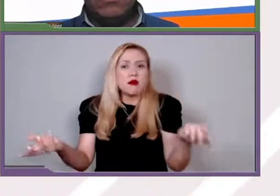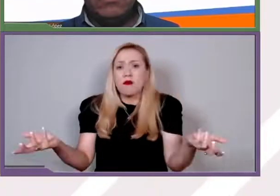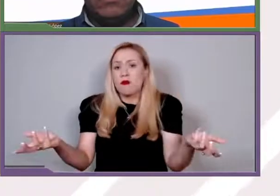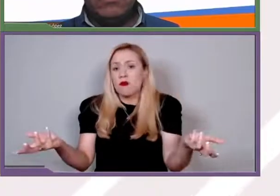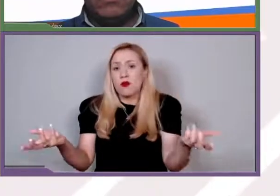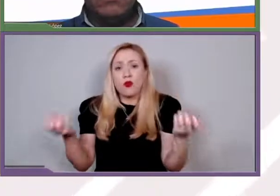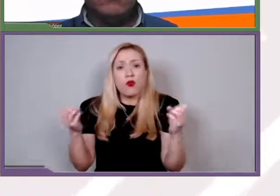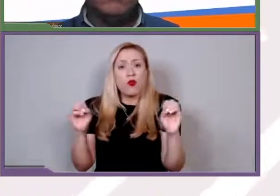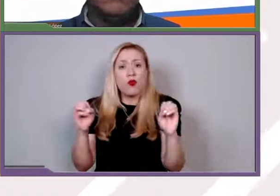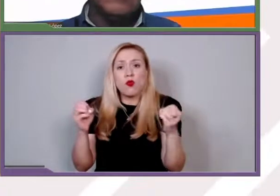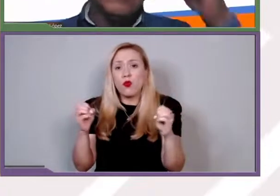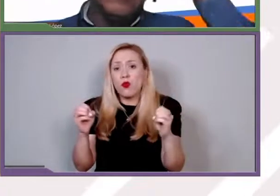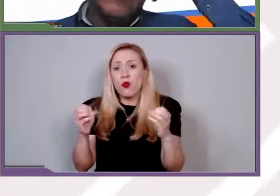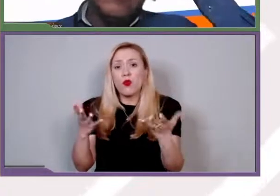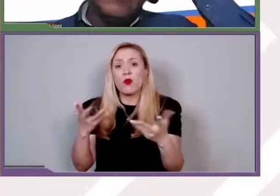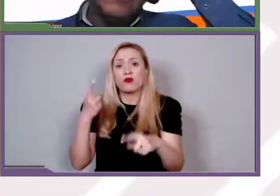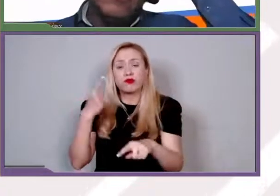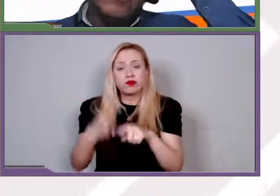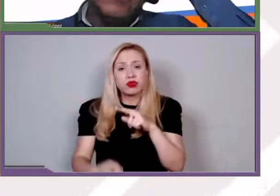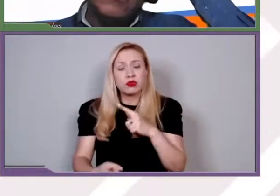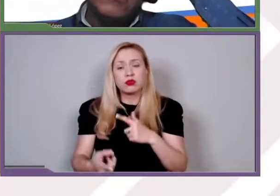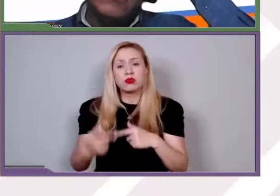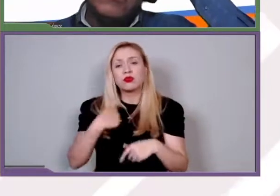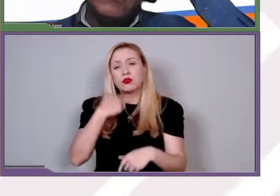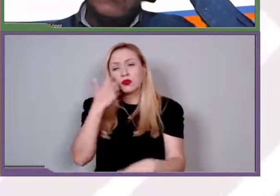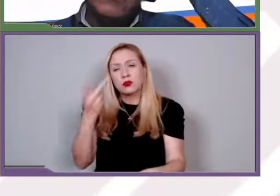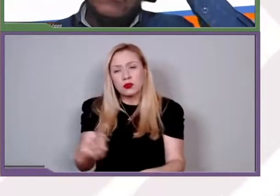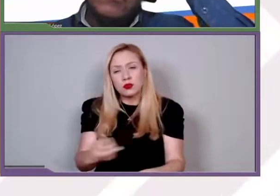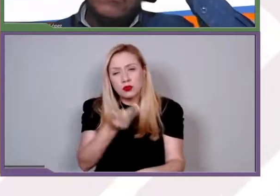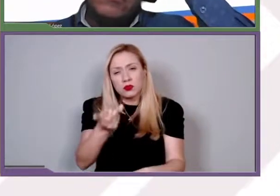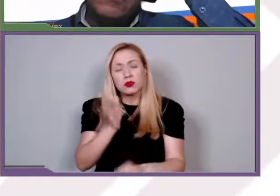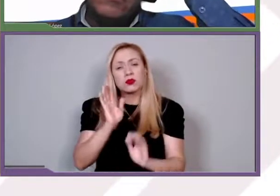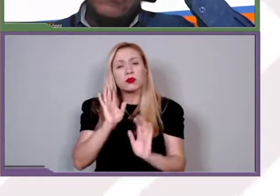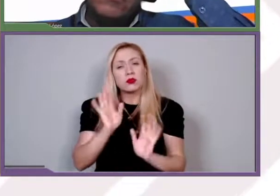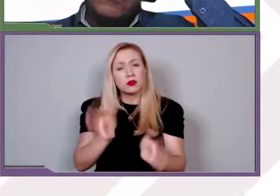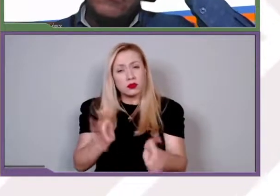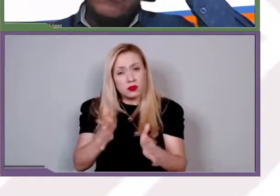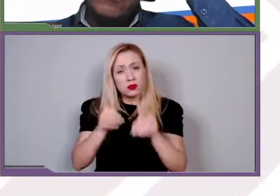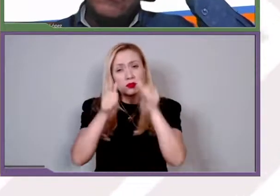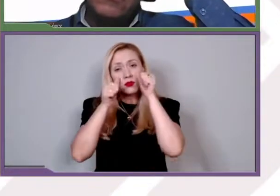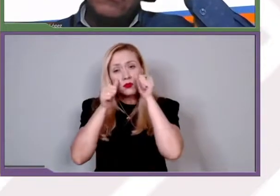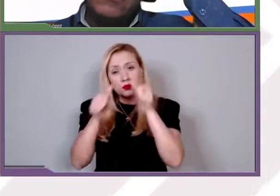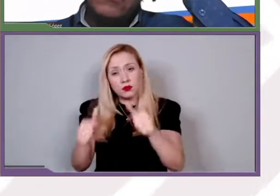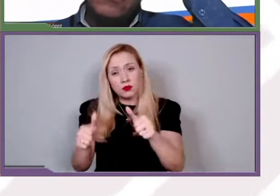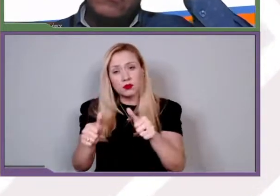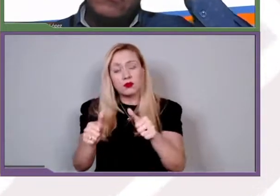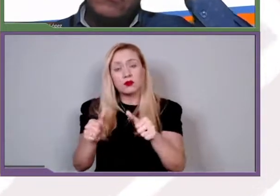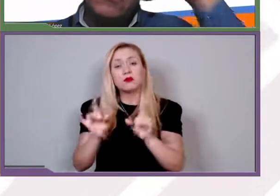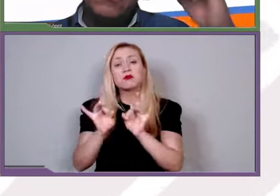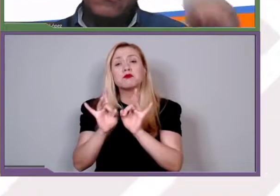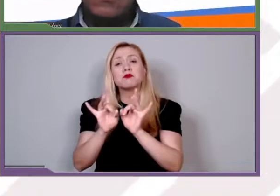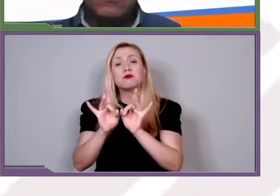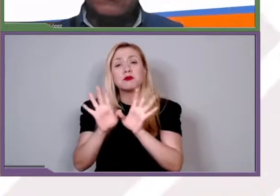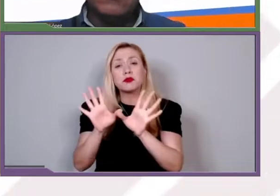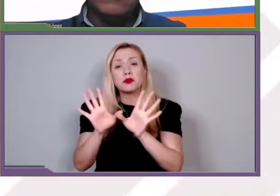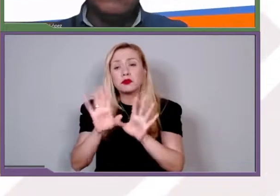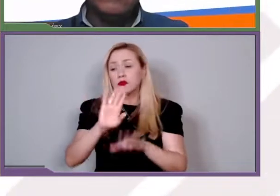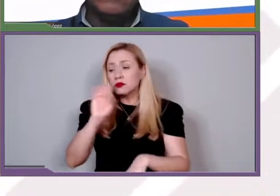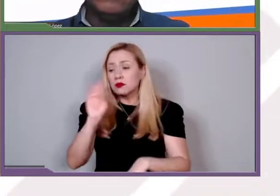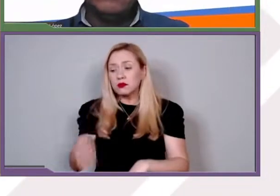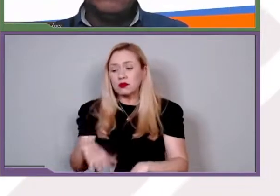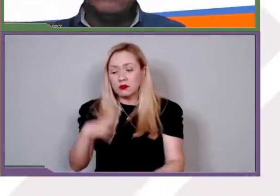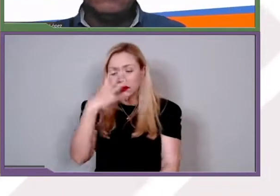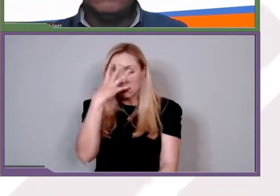quiero preguntarles, si han habido medidas de acompañamiento para este duelo en lo personal, pero también en